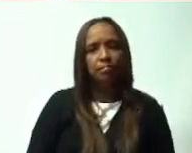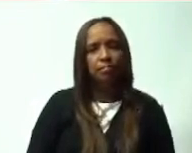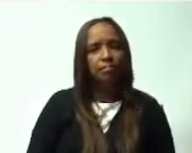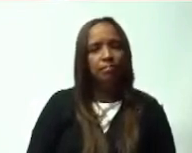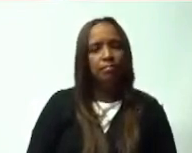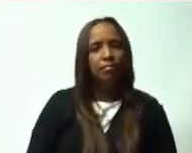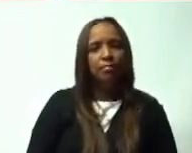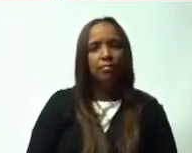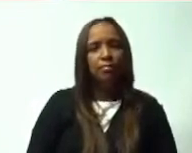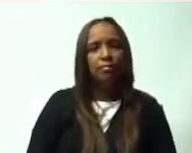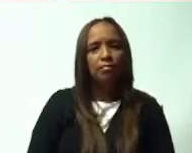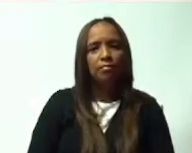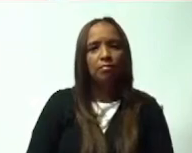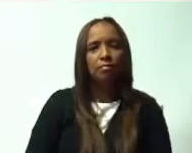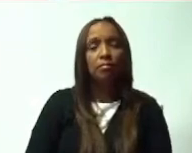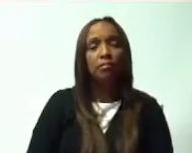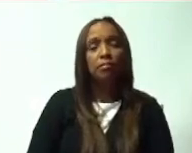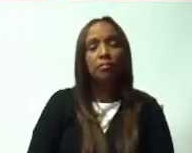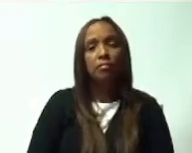contundentemente,